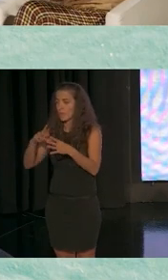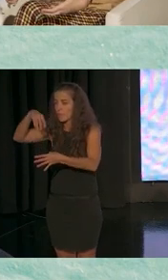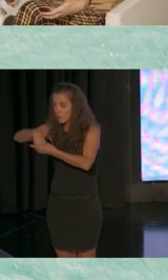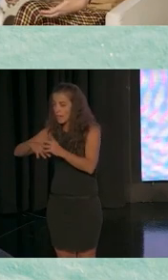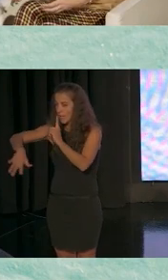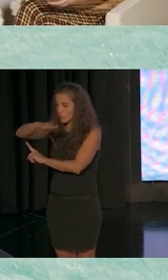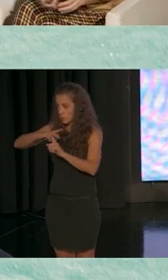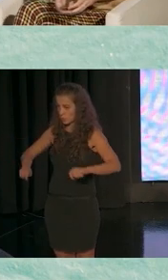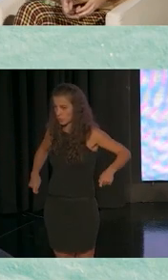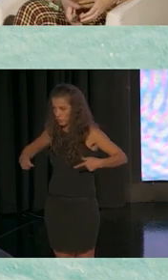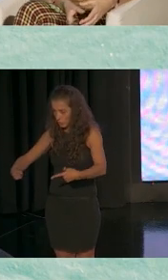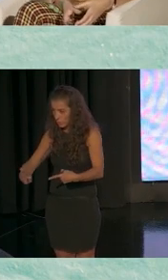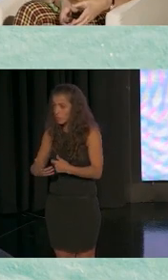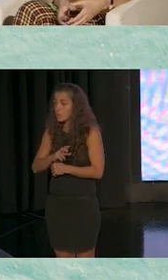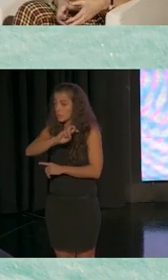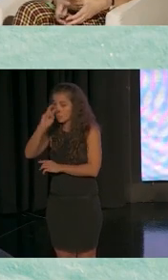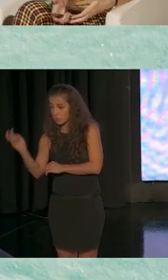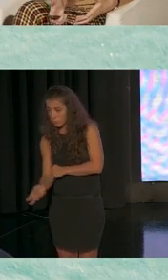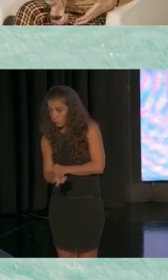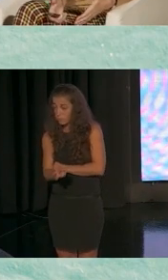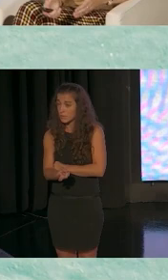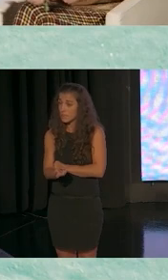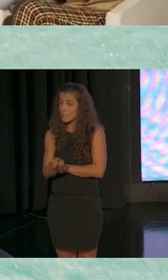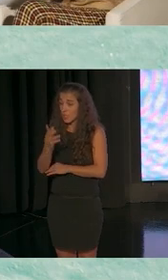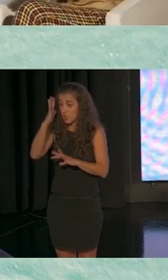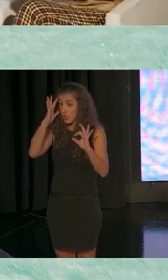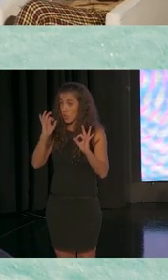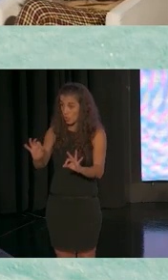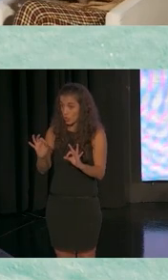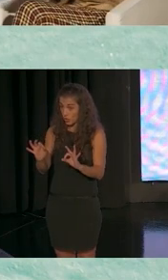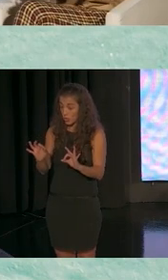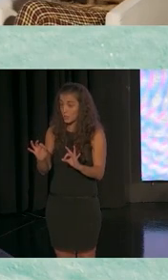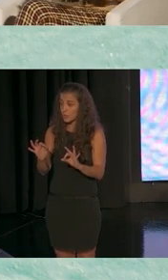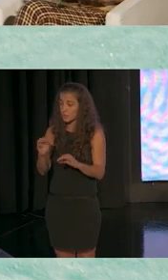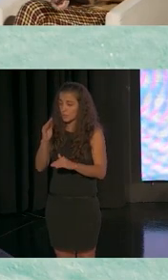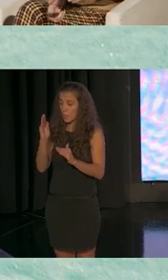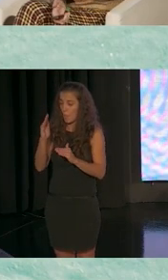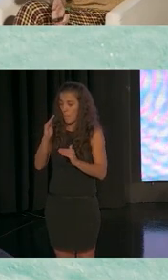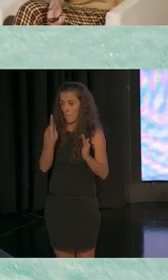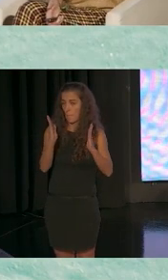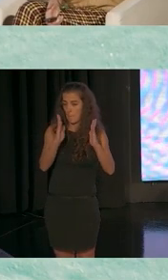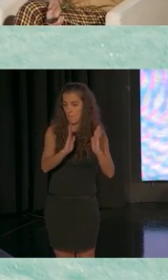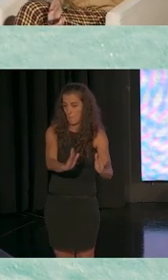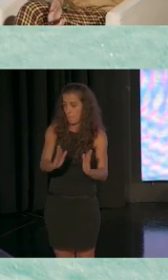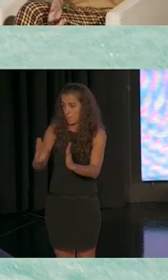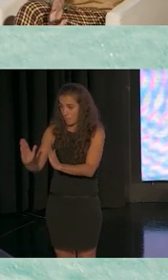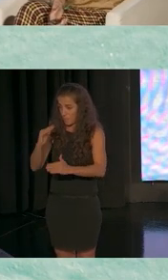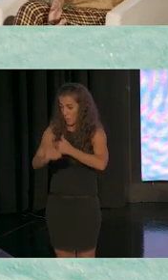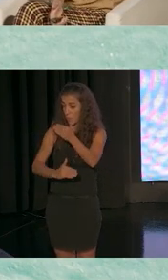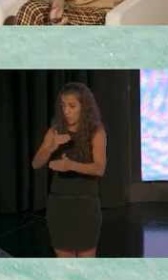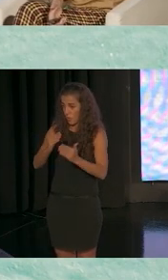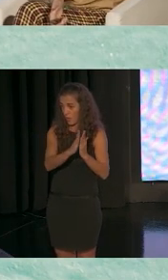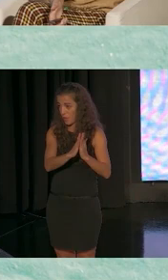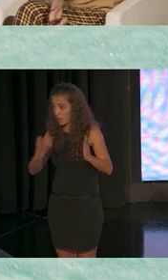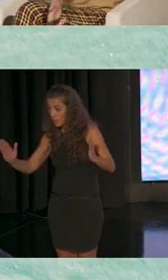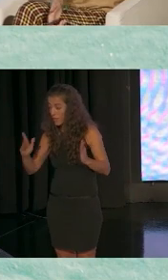entornos naturales etcétera Es lógico que en partes de ese proceso los